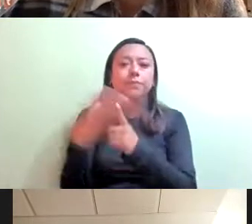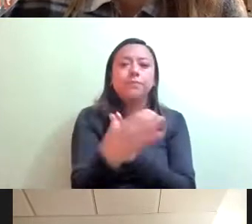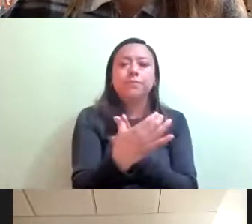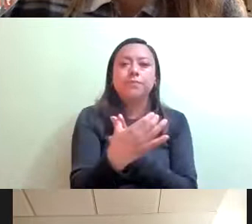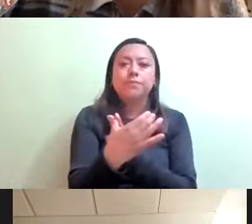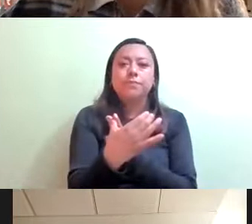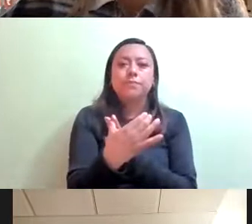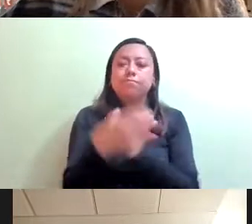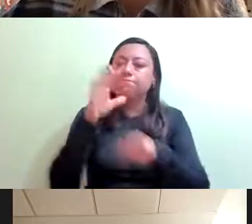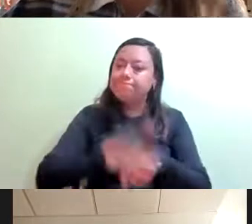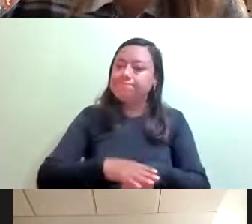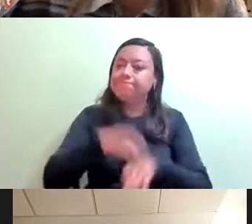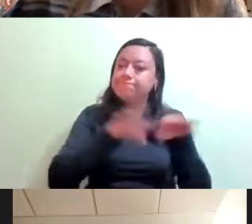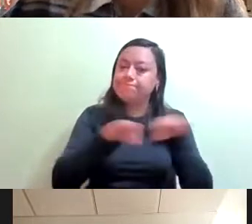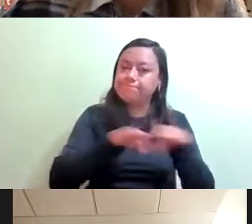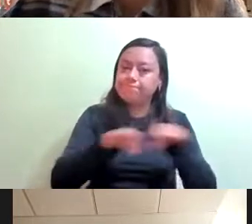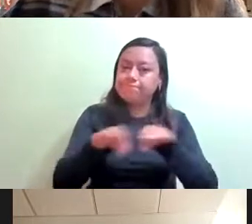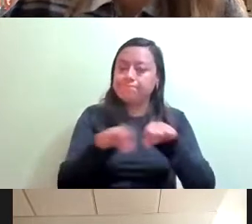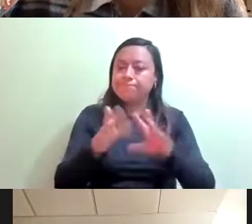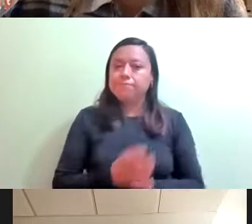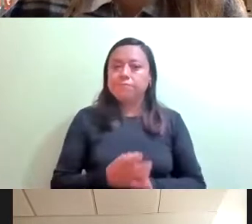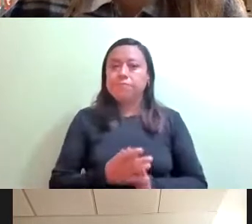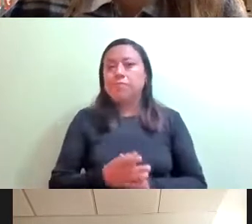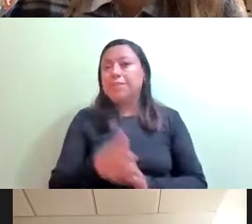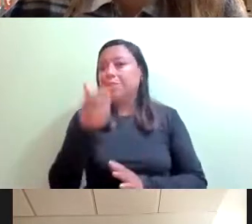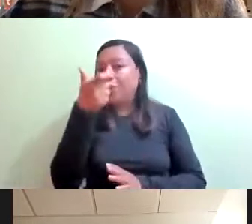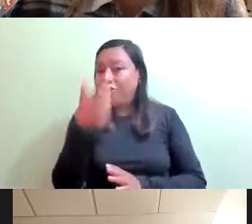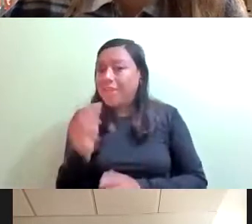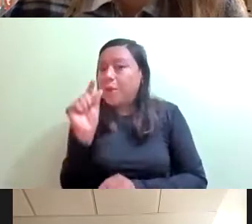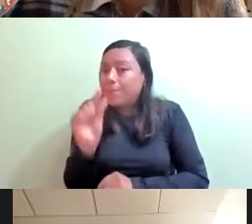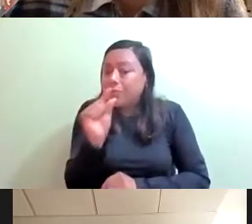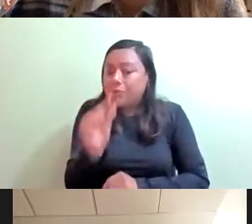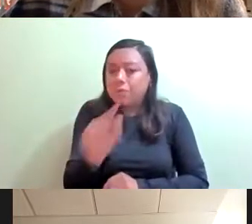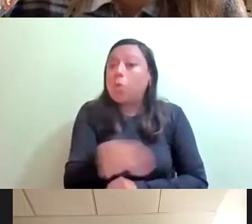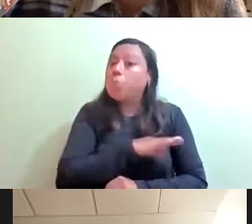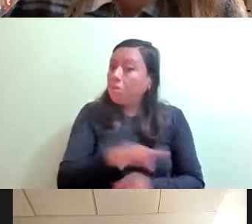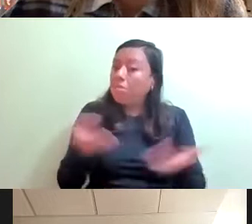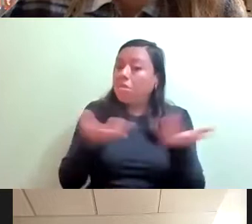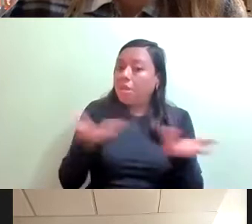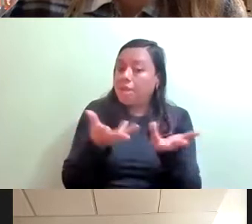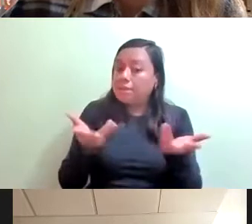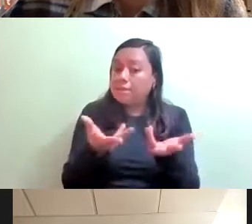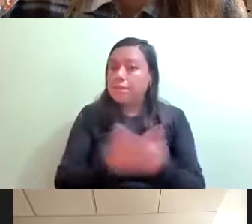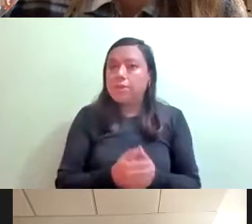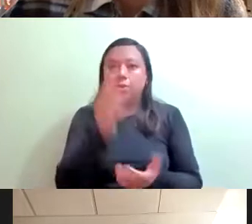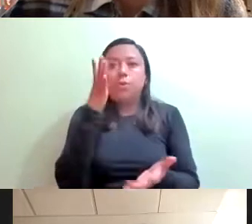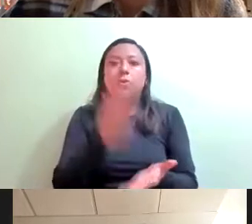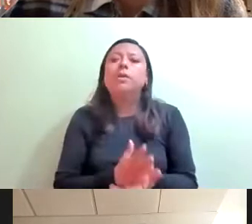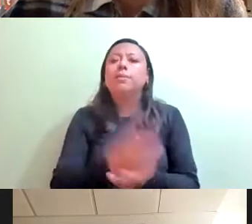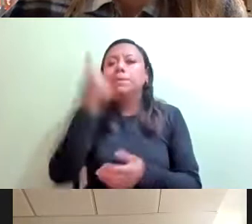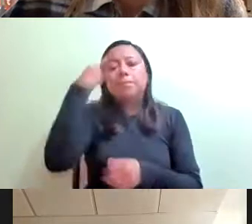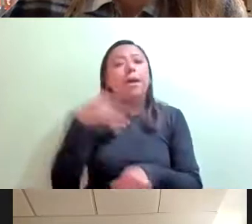más trabajo con modestos recursos puede hacer, simplemente para